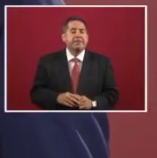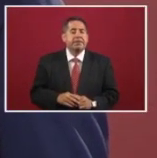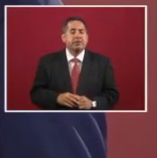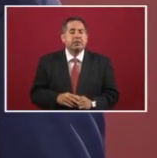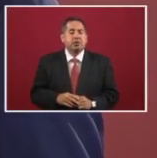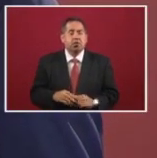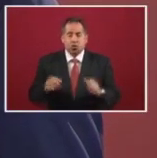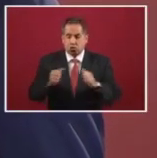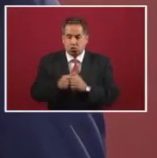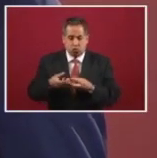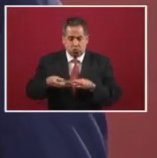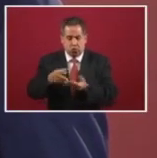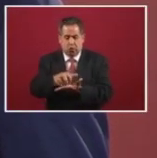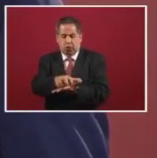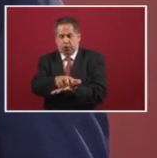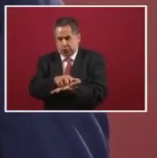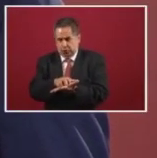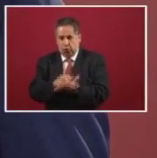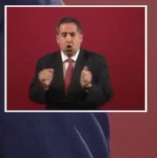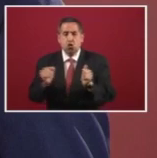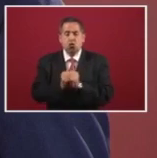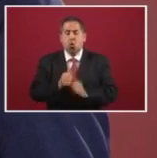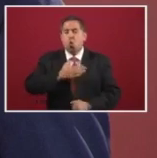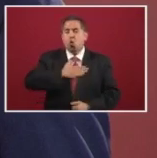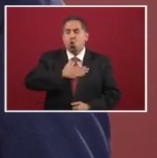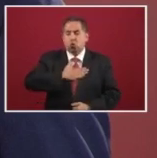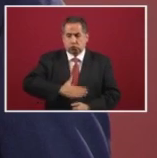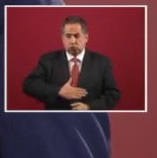con austeridad y justicia.